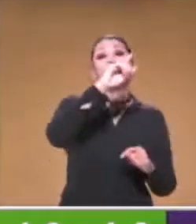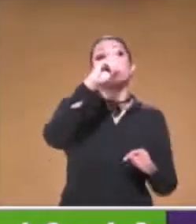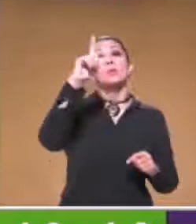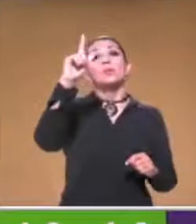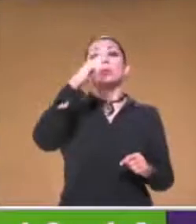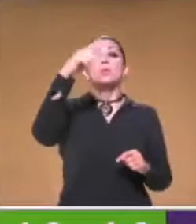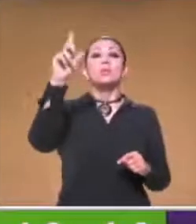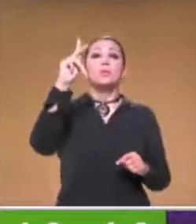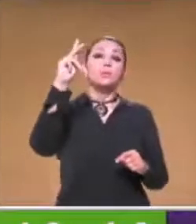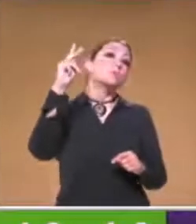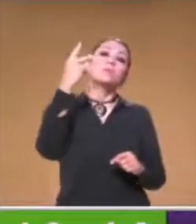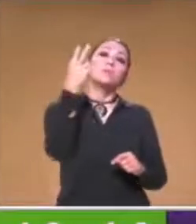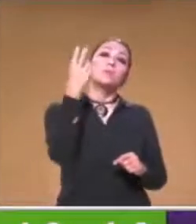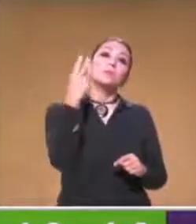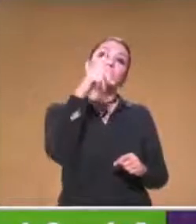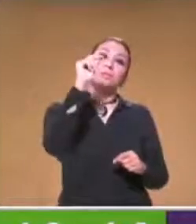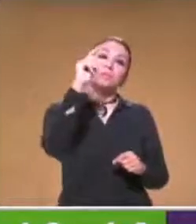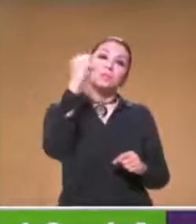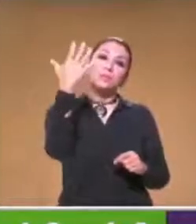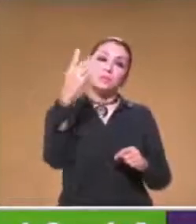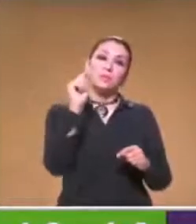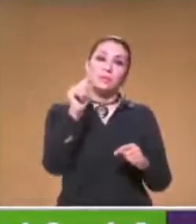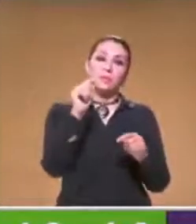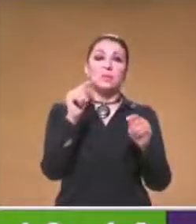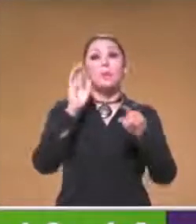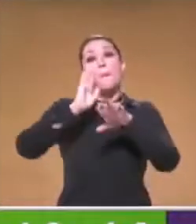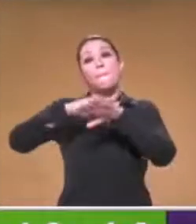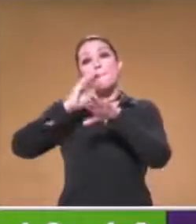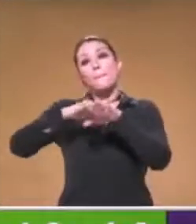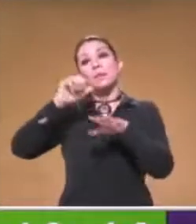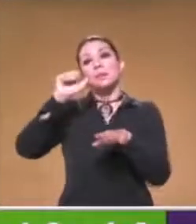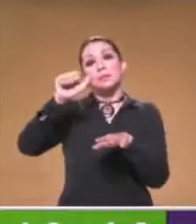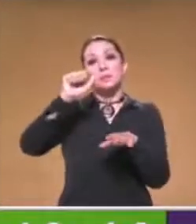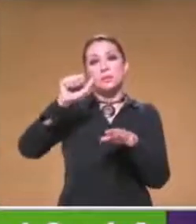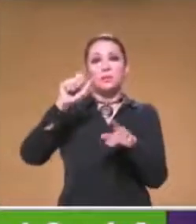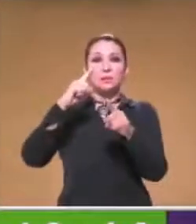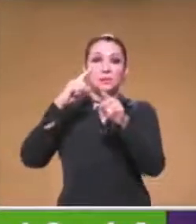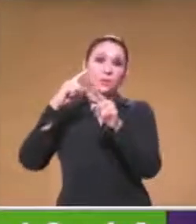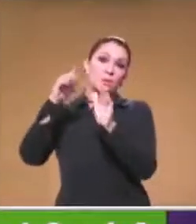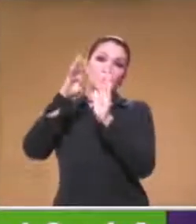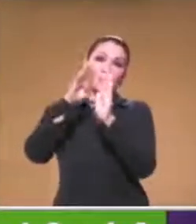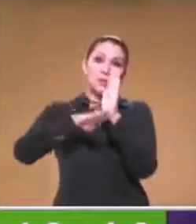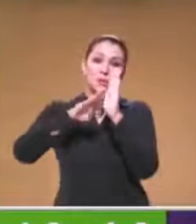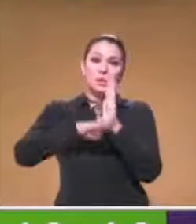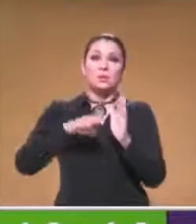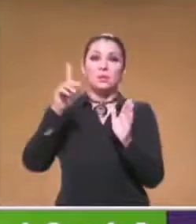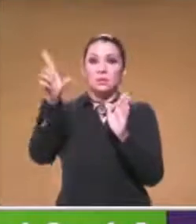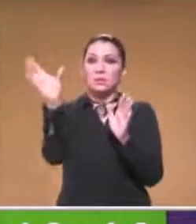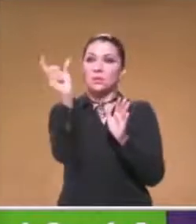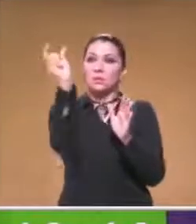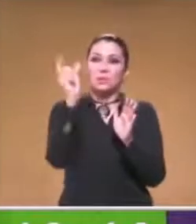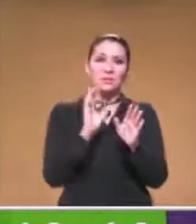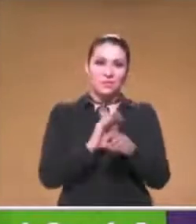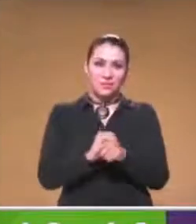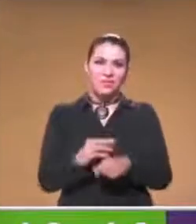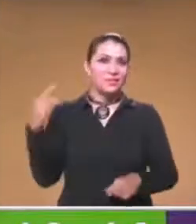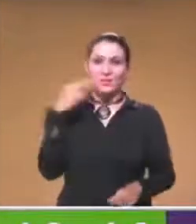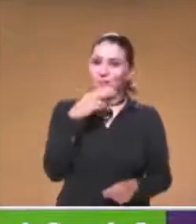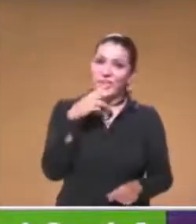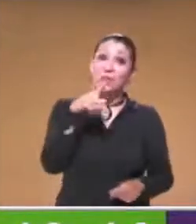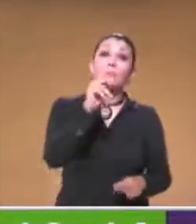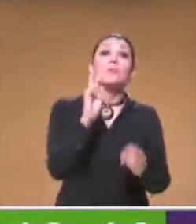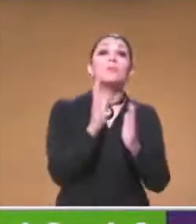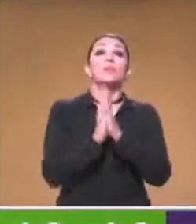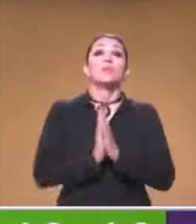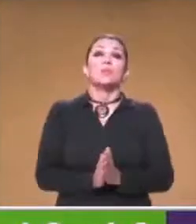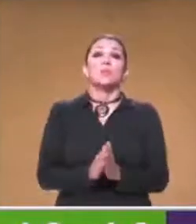último, sacaría el 1.16% y obtendría la misma respuesta. Chicos, sé que fui muy rápido.